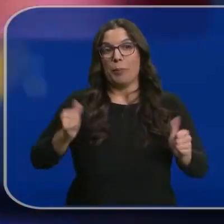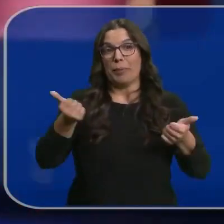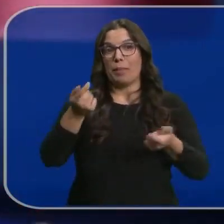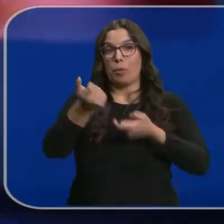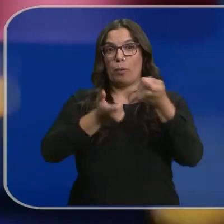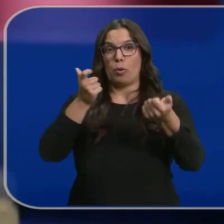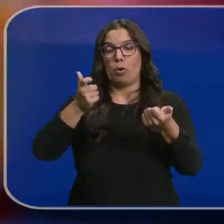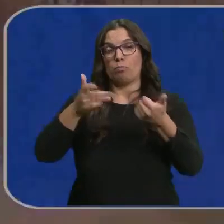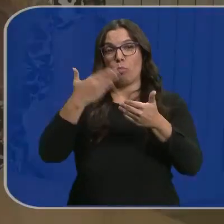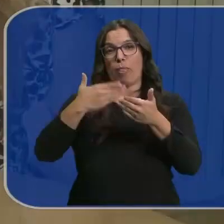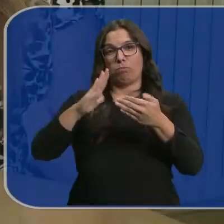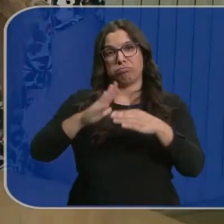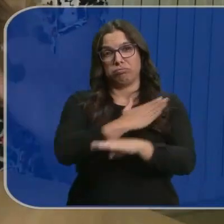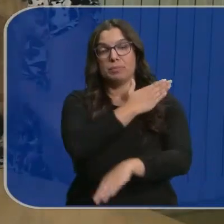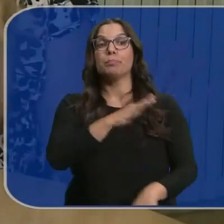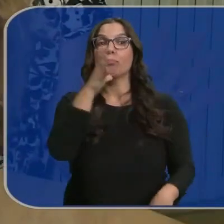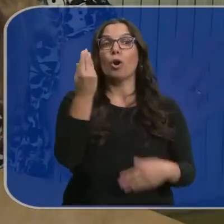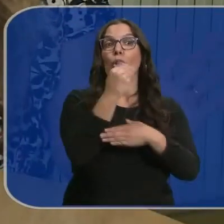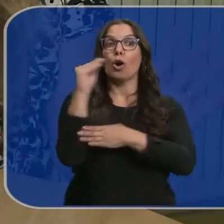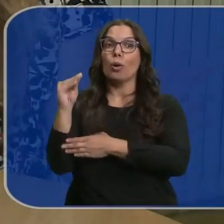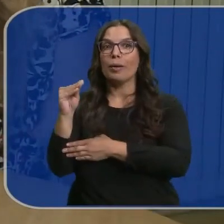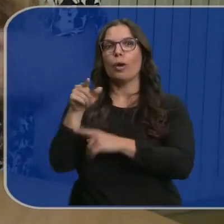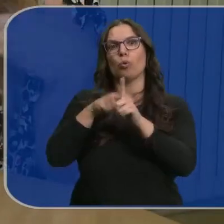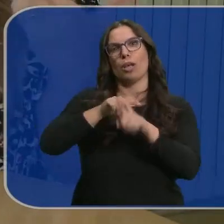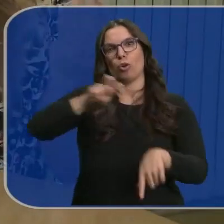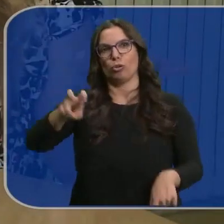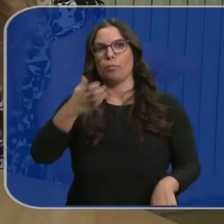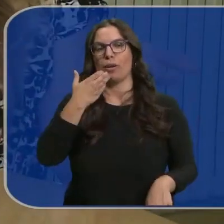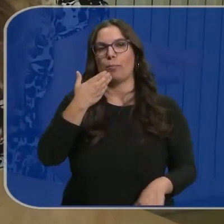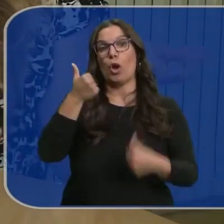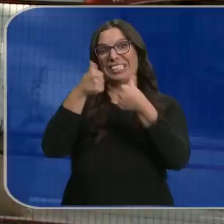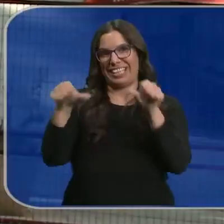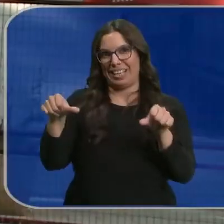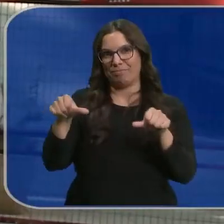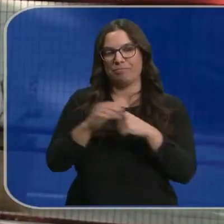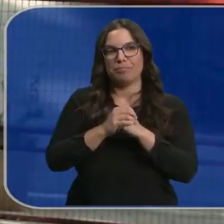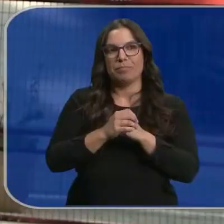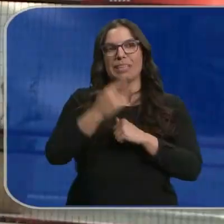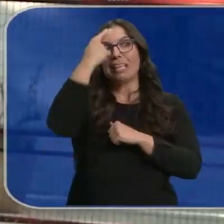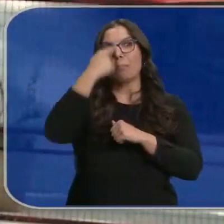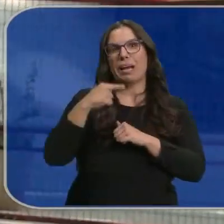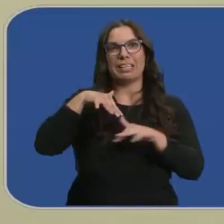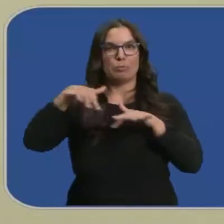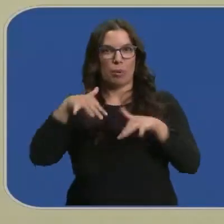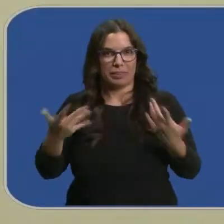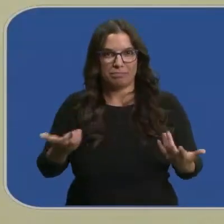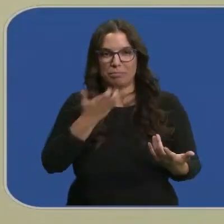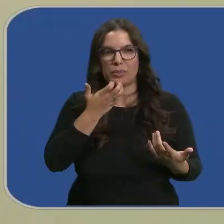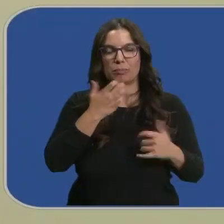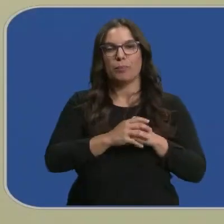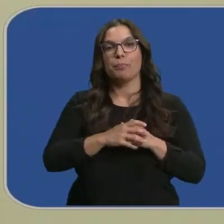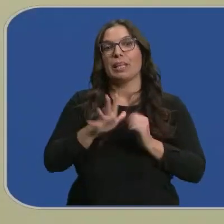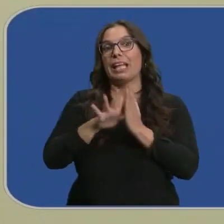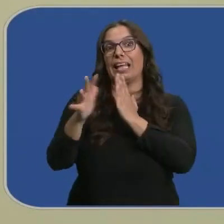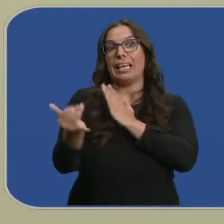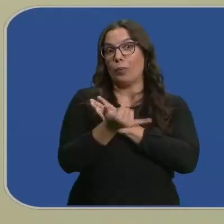...empiezan a pasar de moda. Porque los jóvenes ya se han pasado a otra cosa. Están, por ejemplo, con los stickers. Son como imágenes que se mueven. El lenguaje